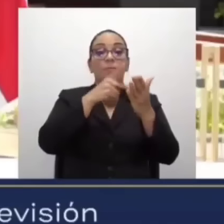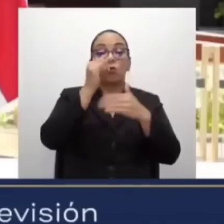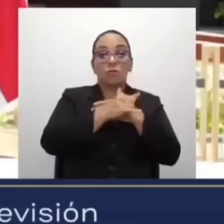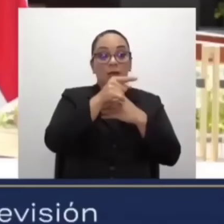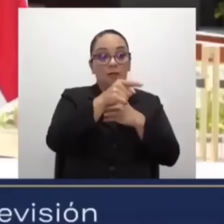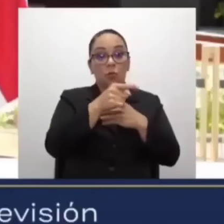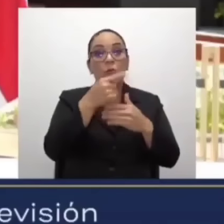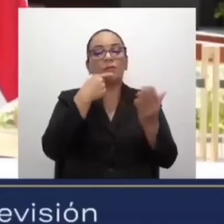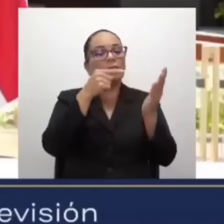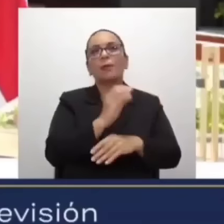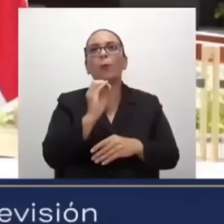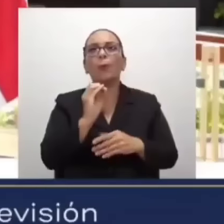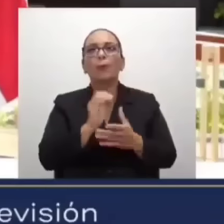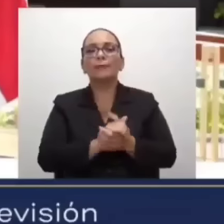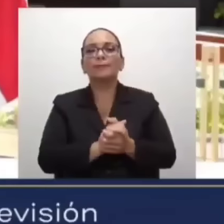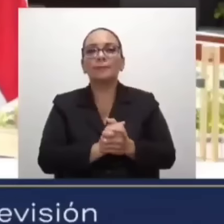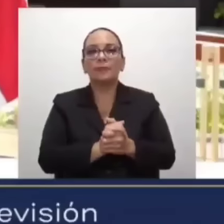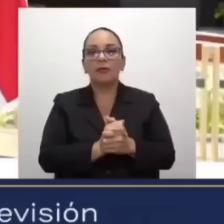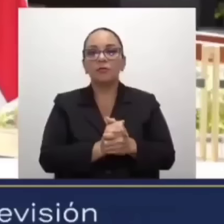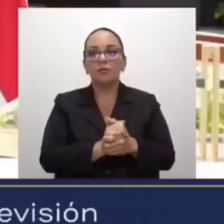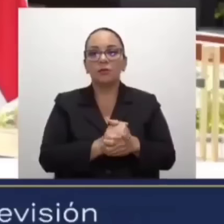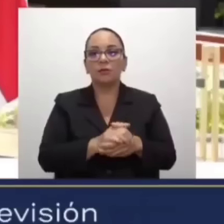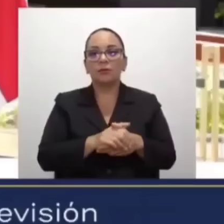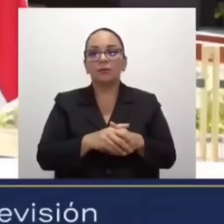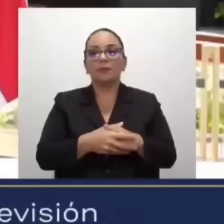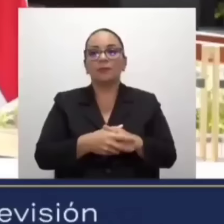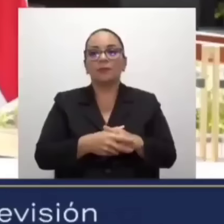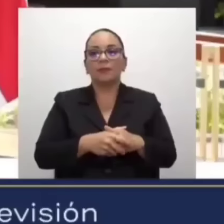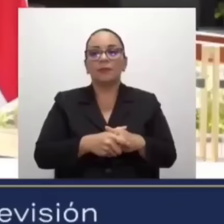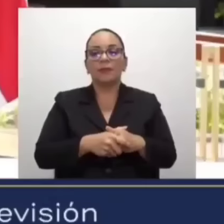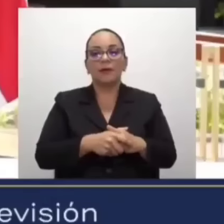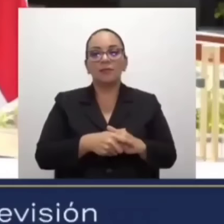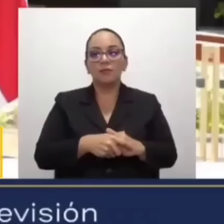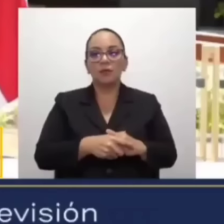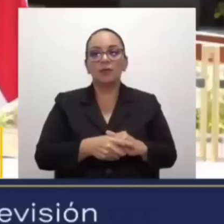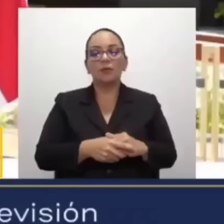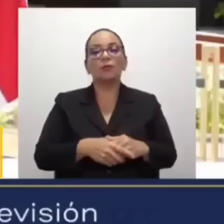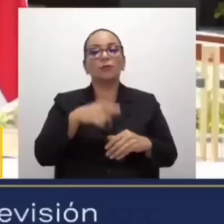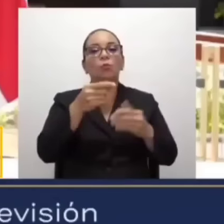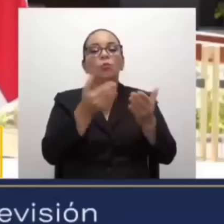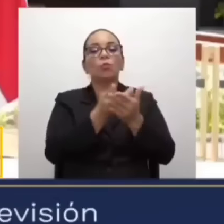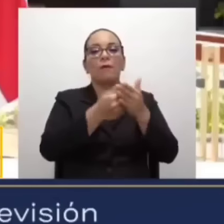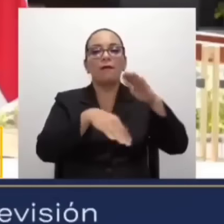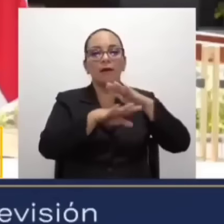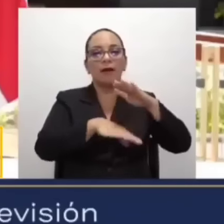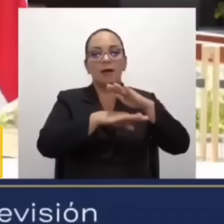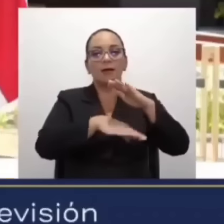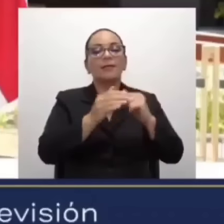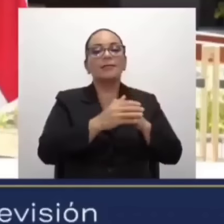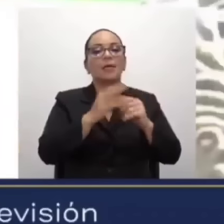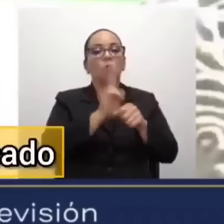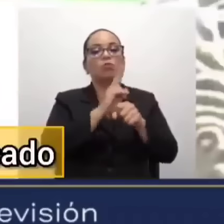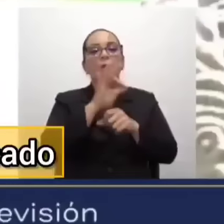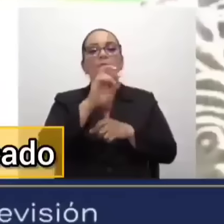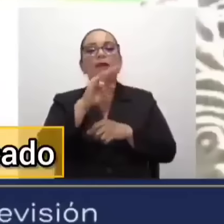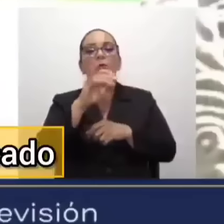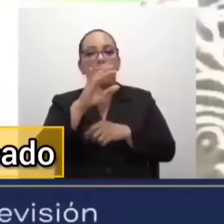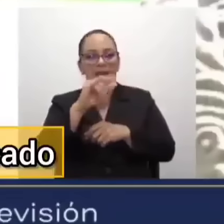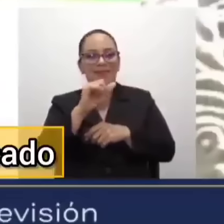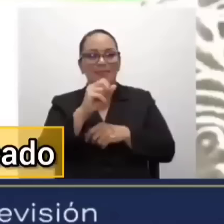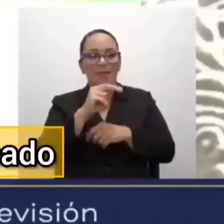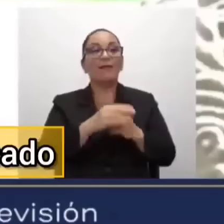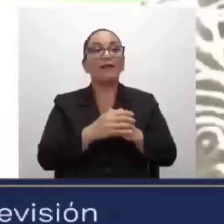otras cosas, mejorar o establecer una nueva base para el pago del uso de frecuencias. Ustedes recordarán